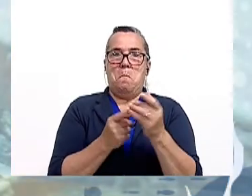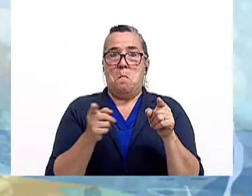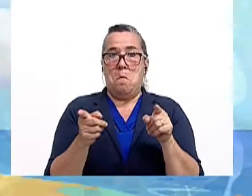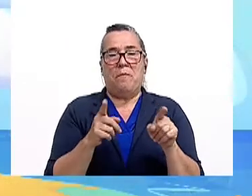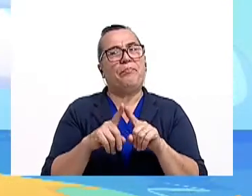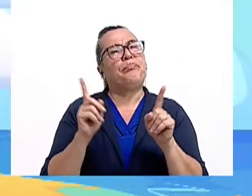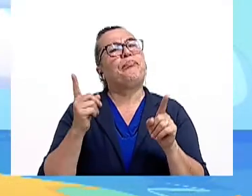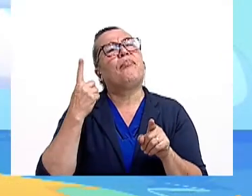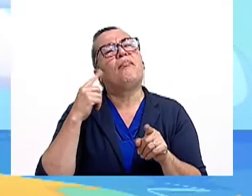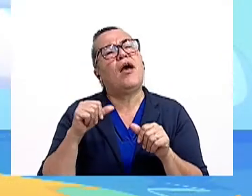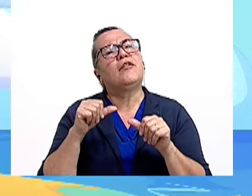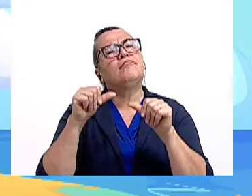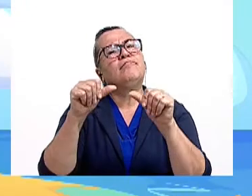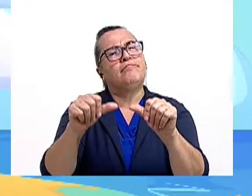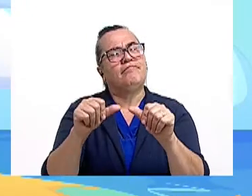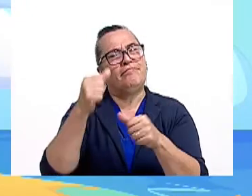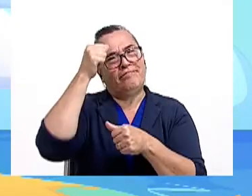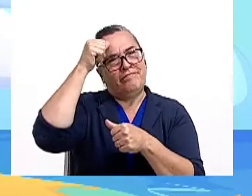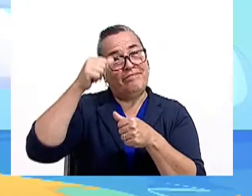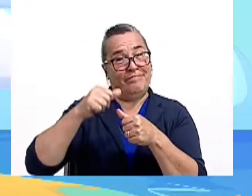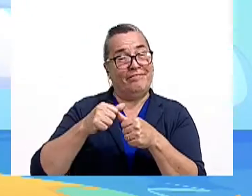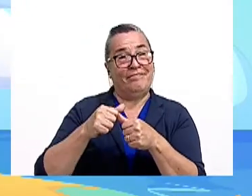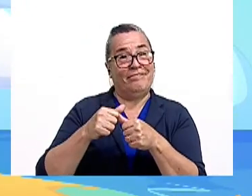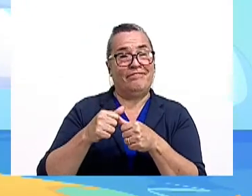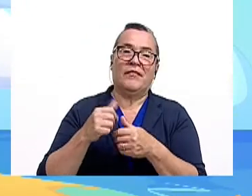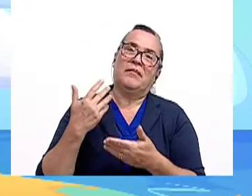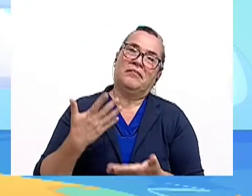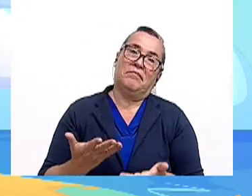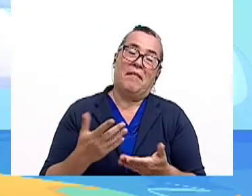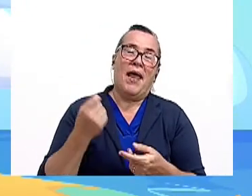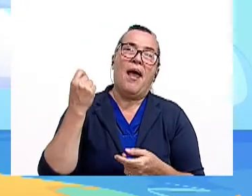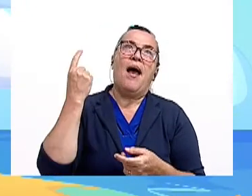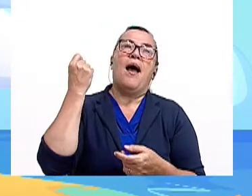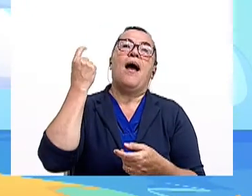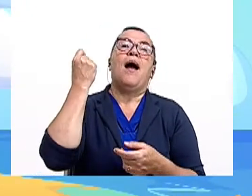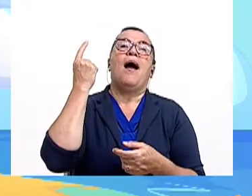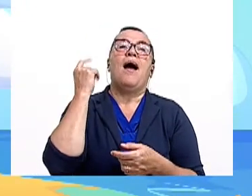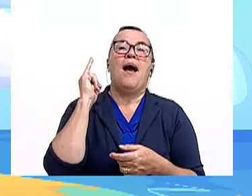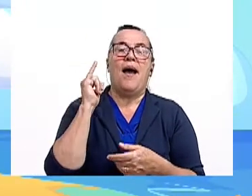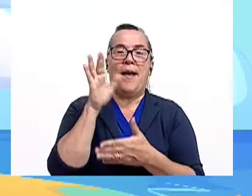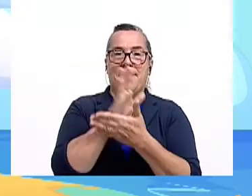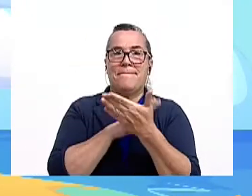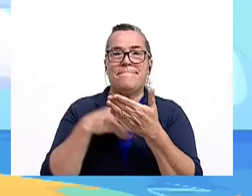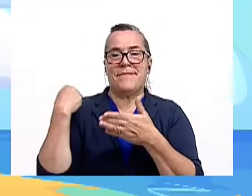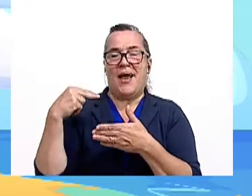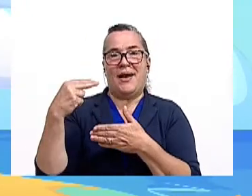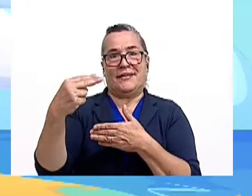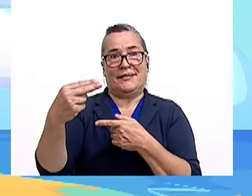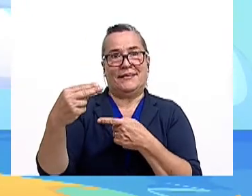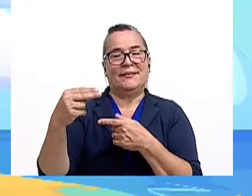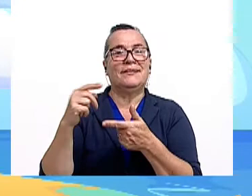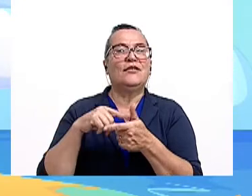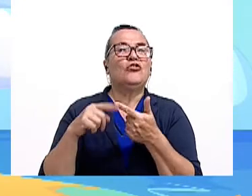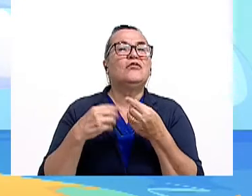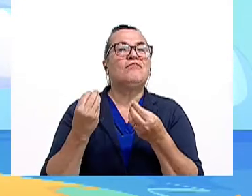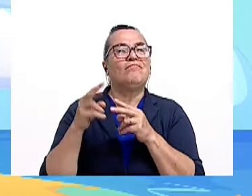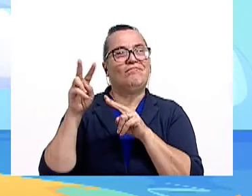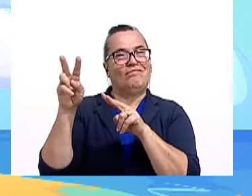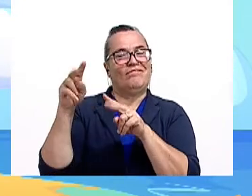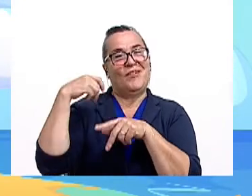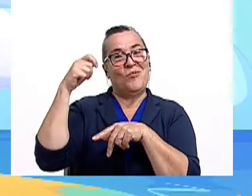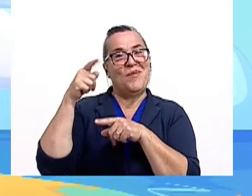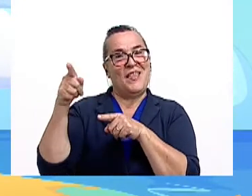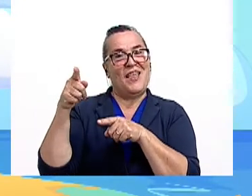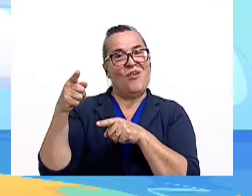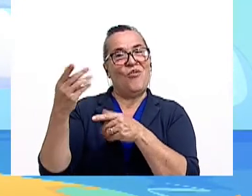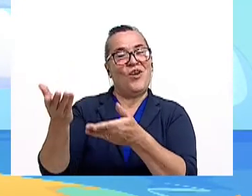Pero para seguir recordando o para seguir entendiendo esta parte histórica, pues vamos a ver un video que